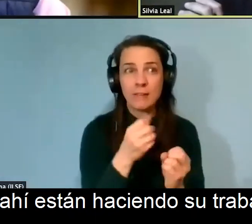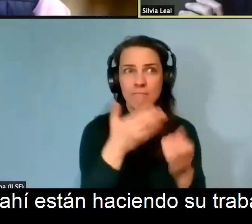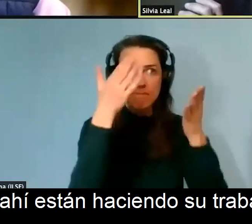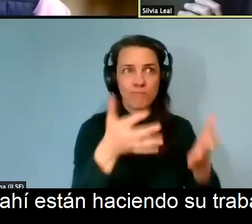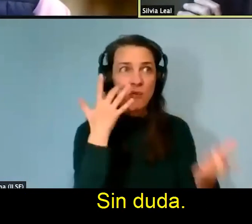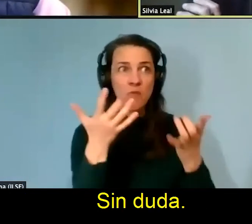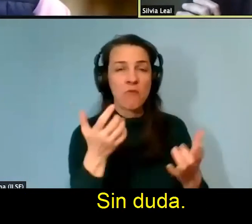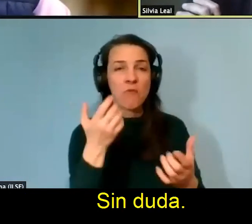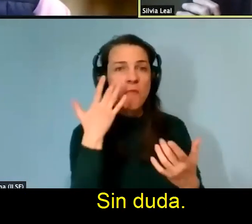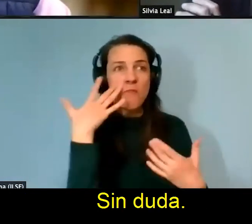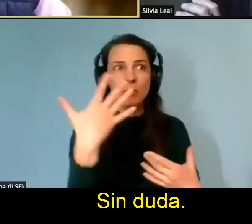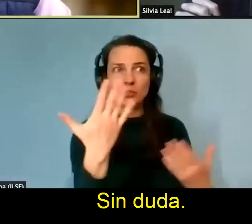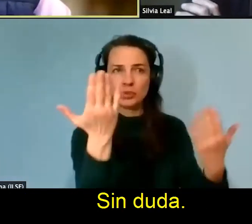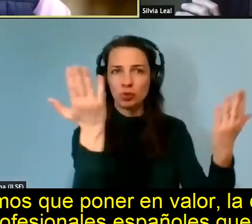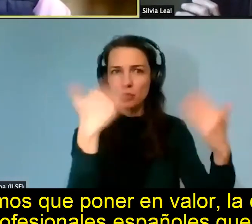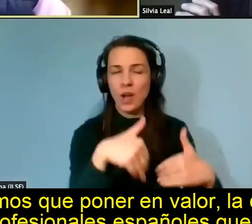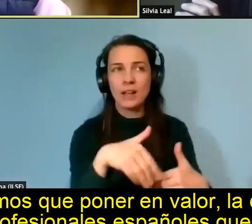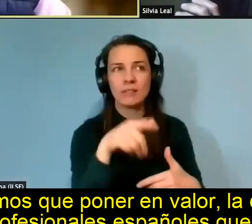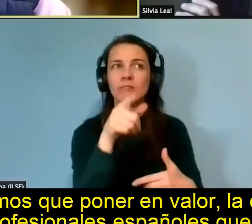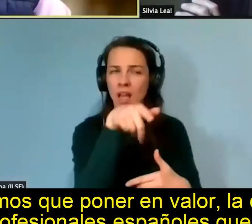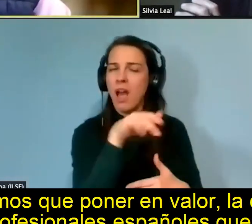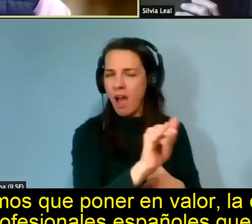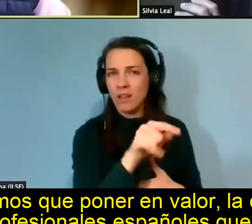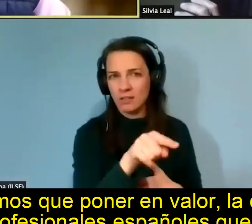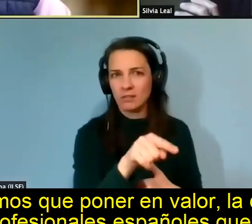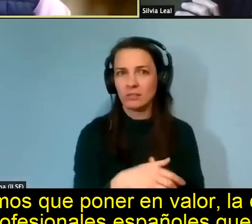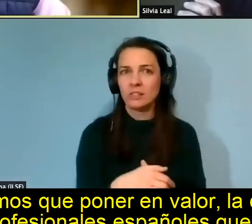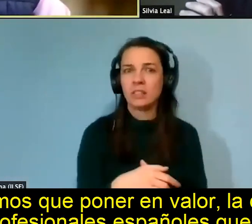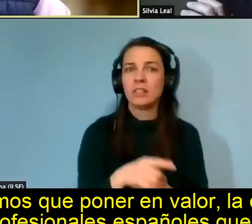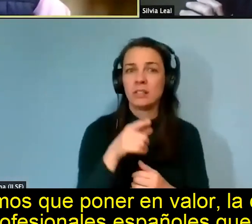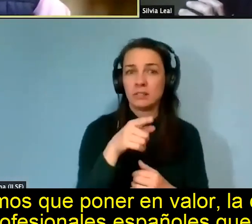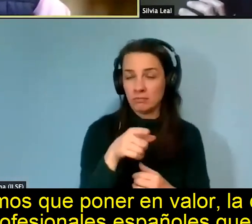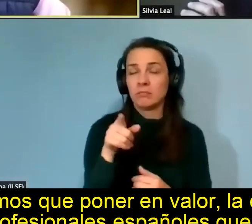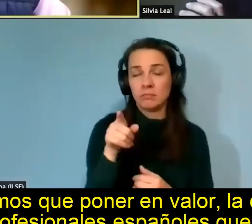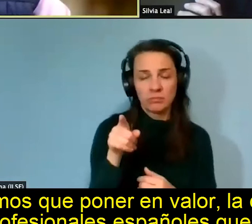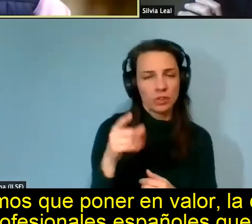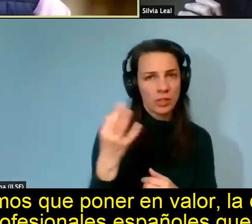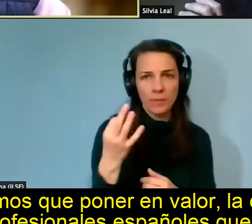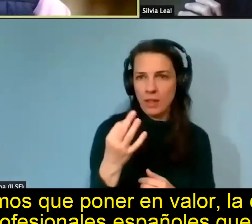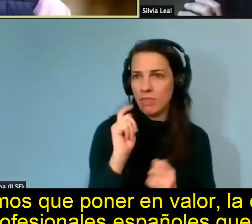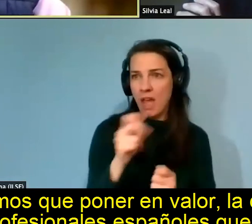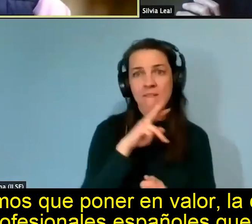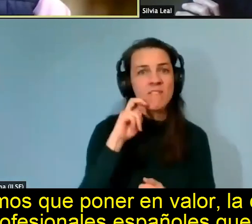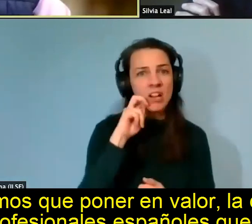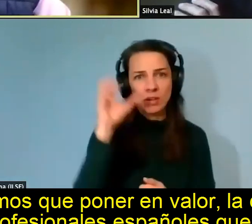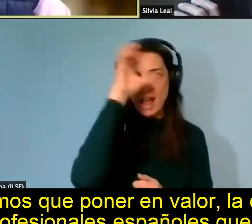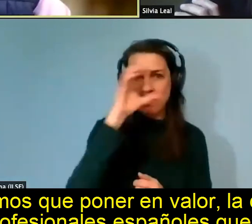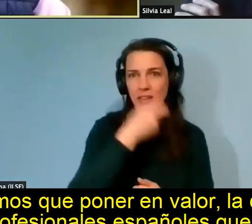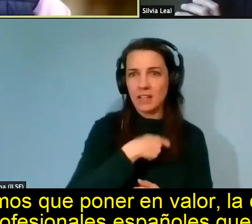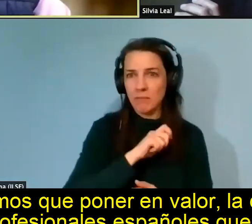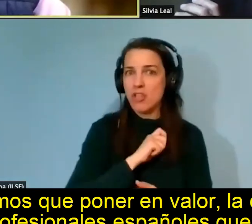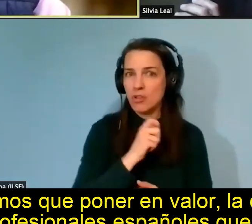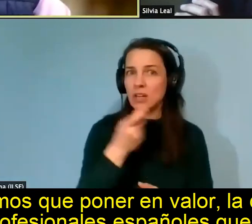su trabajo. Sin duda, ¿no? Y es algo que tenemos que poner en valor, ¿no? La ciencia española, así